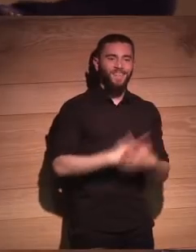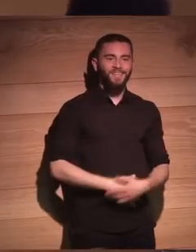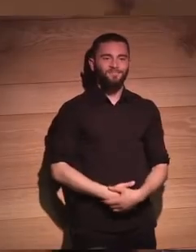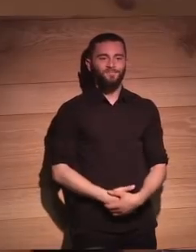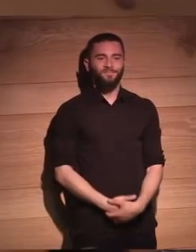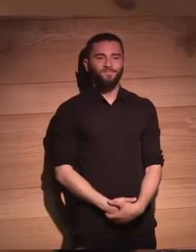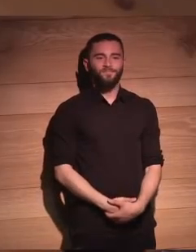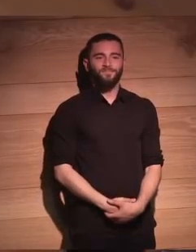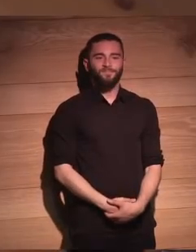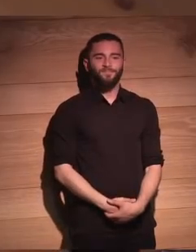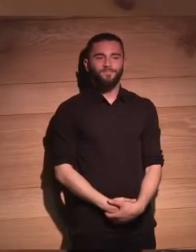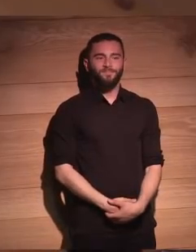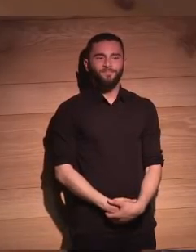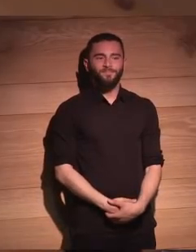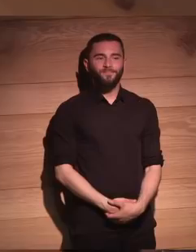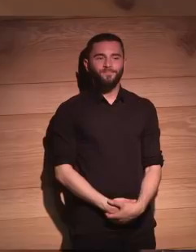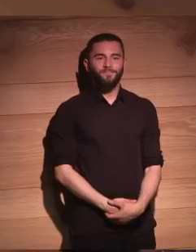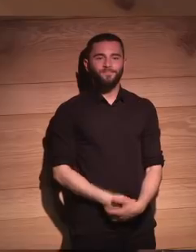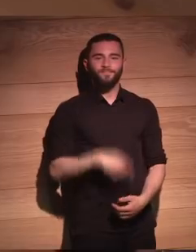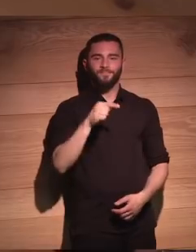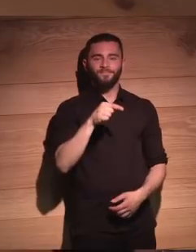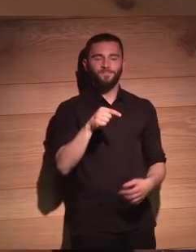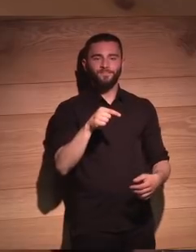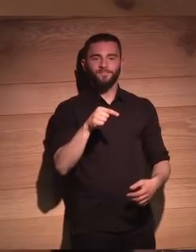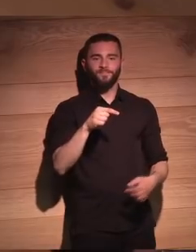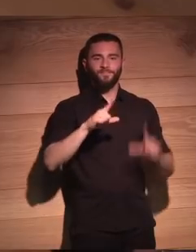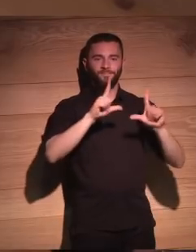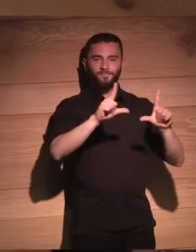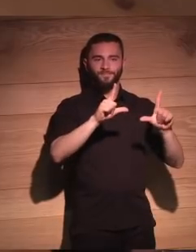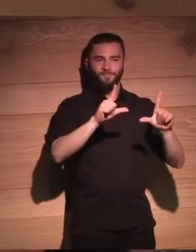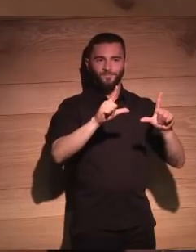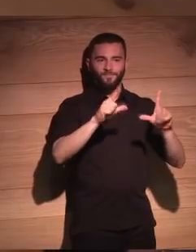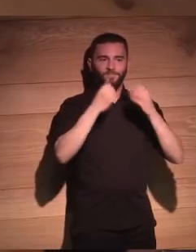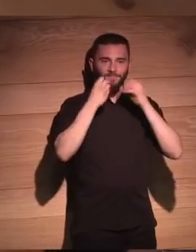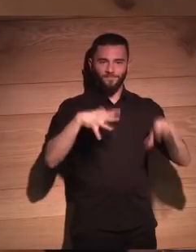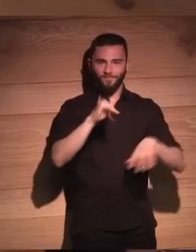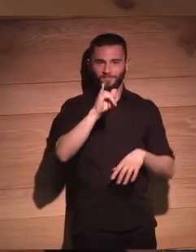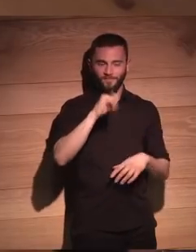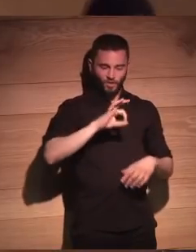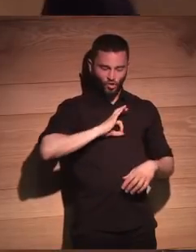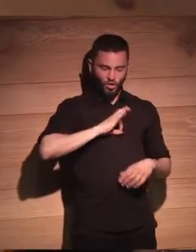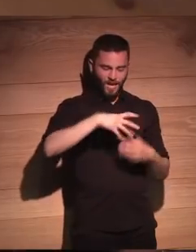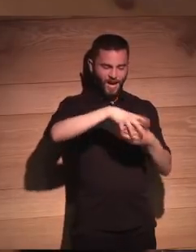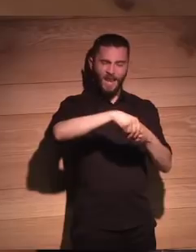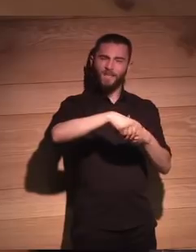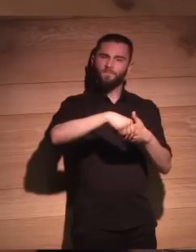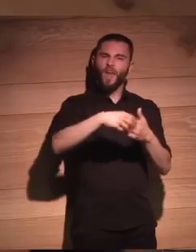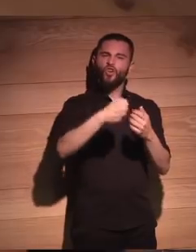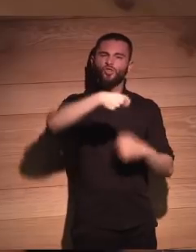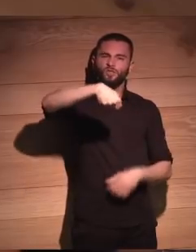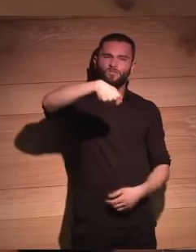la cámara. ¿Hay esa de- historia en, de- en esta ilustración? ¿Hay un collar entre las manos? Sí, ¿Qué claro está que sí. pasando? Bueno,